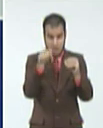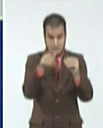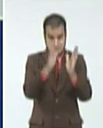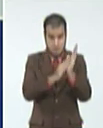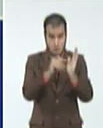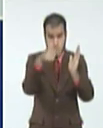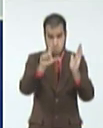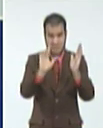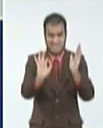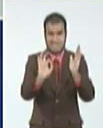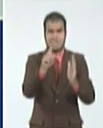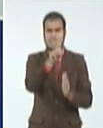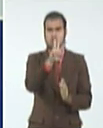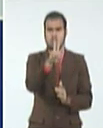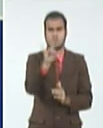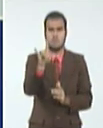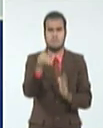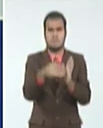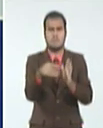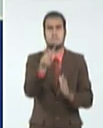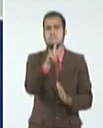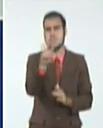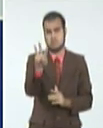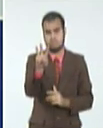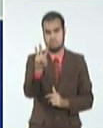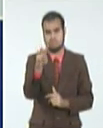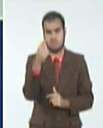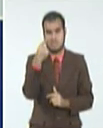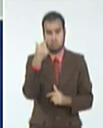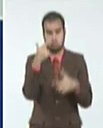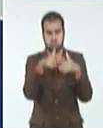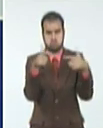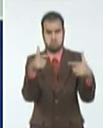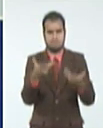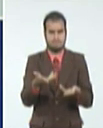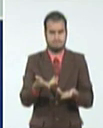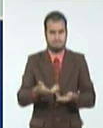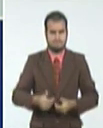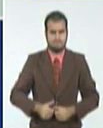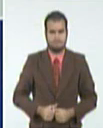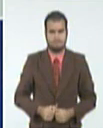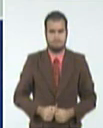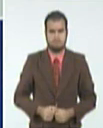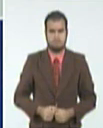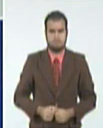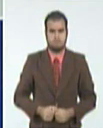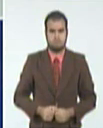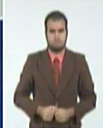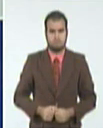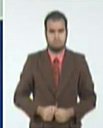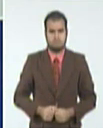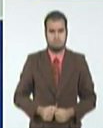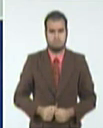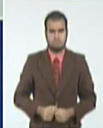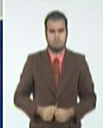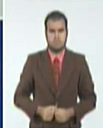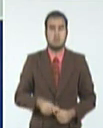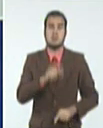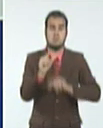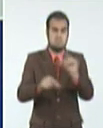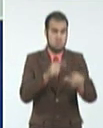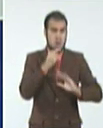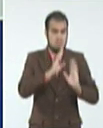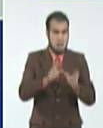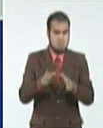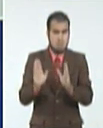139.023 casos diagnosticados con COVID-19 y 1.049 fallecidos.